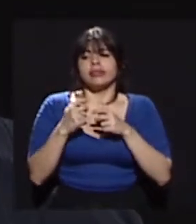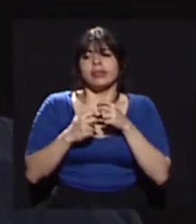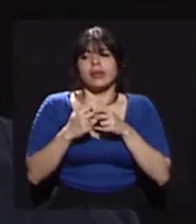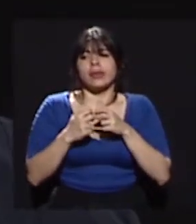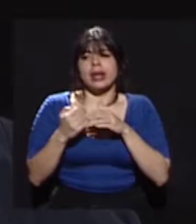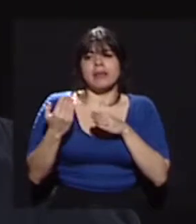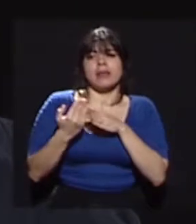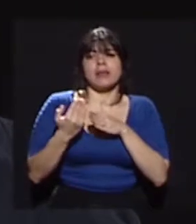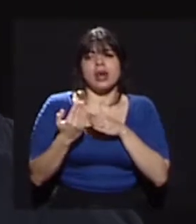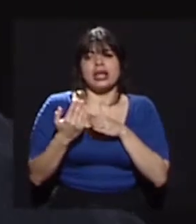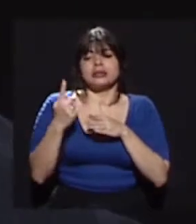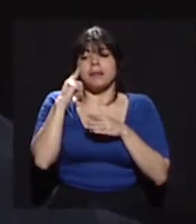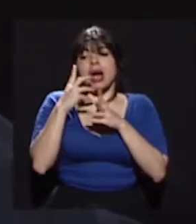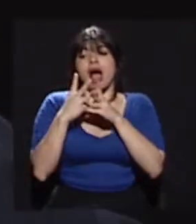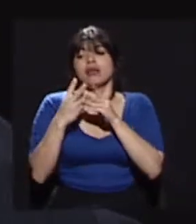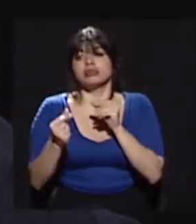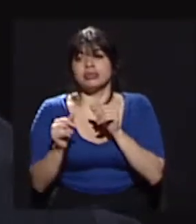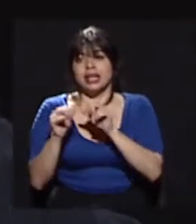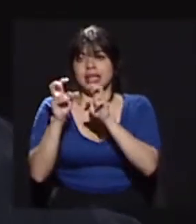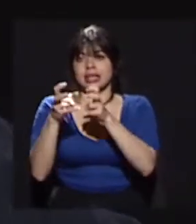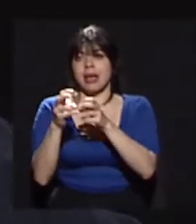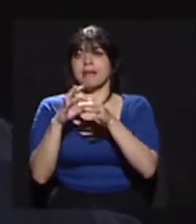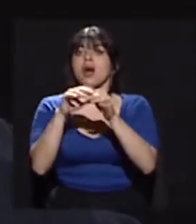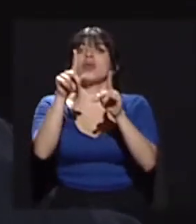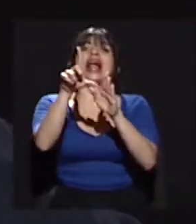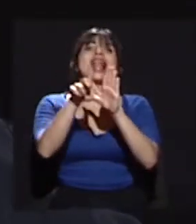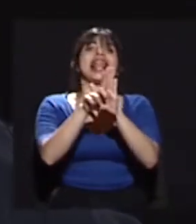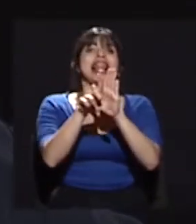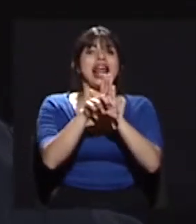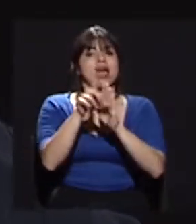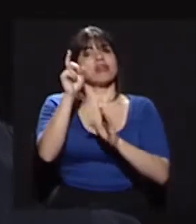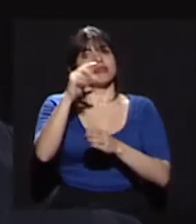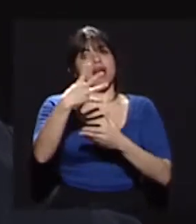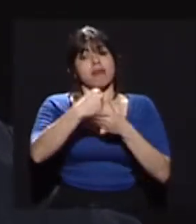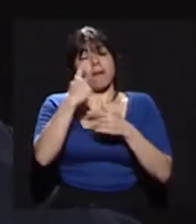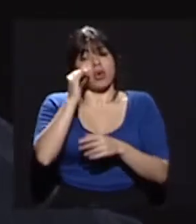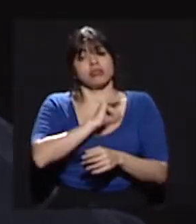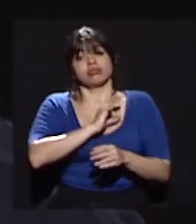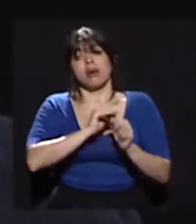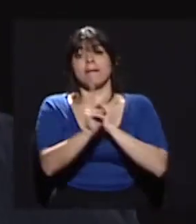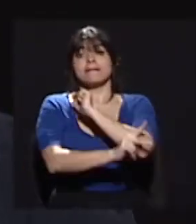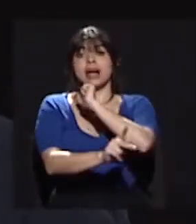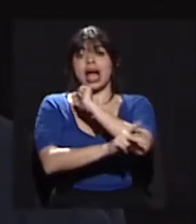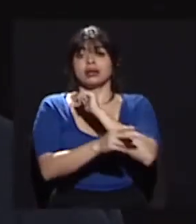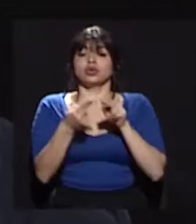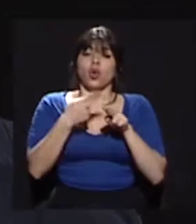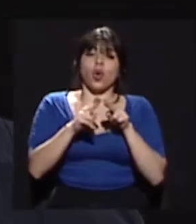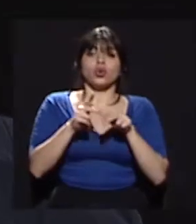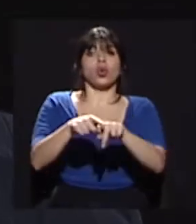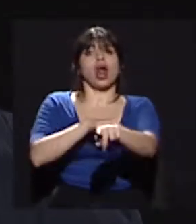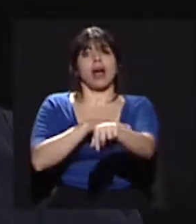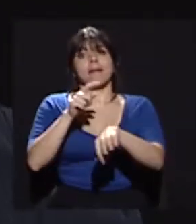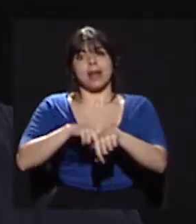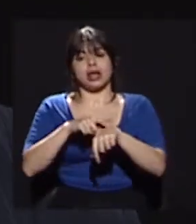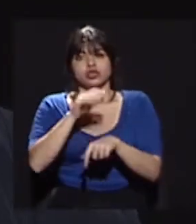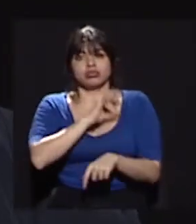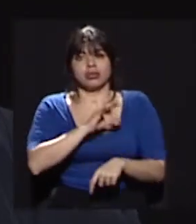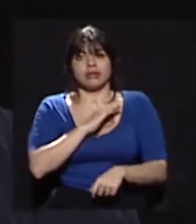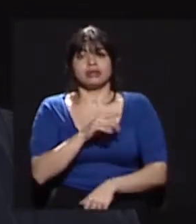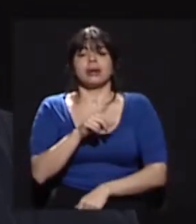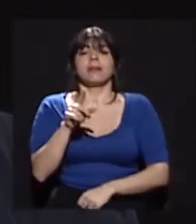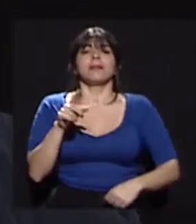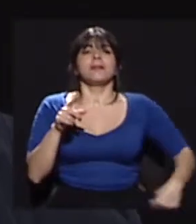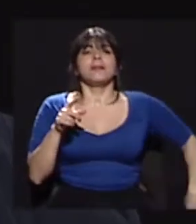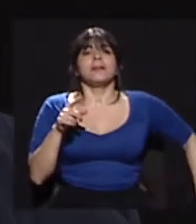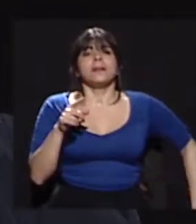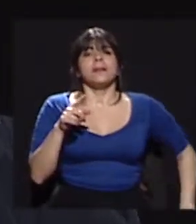resolver lo que haya que resolver en el marco de una ley que tiene que ir porque eso le conviene al país en el mediano y largo plazo pero sobre